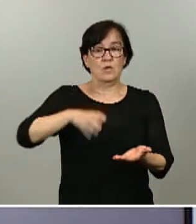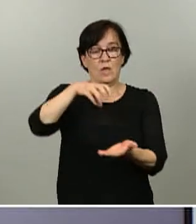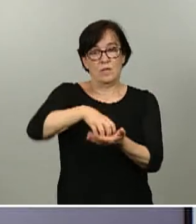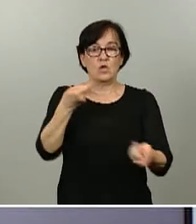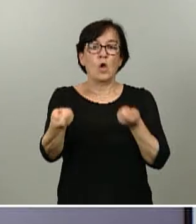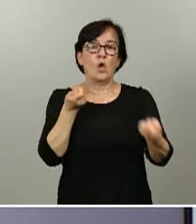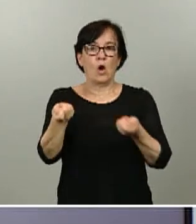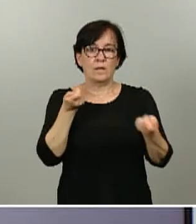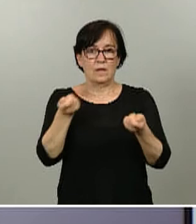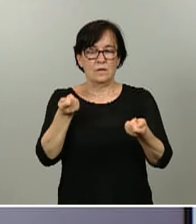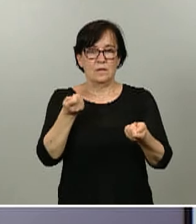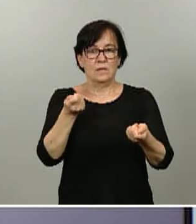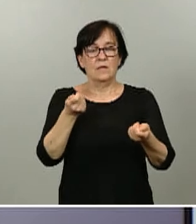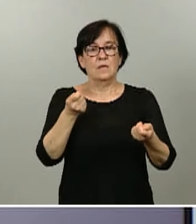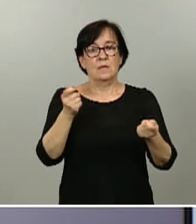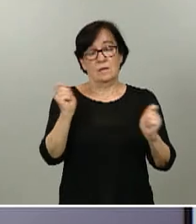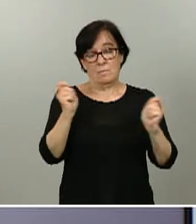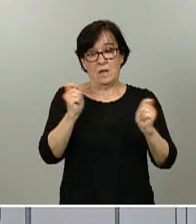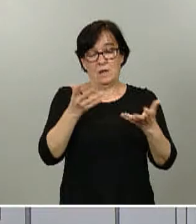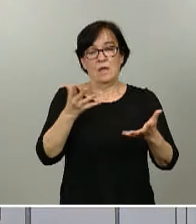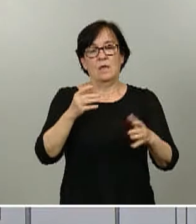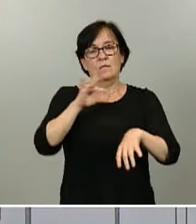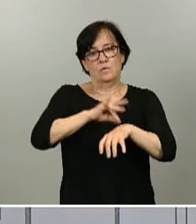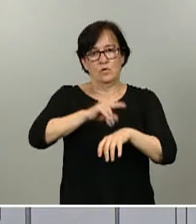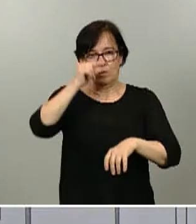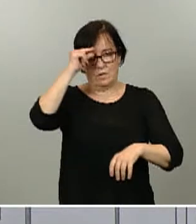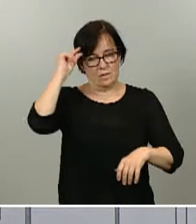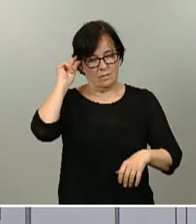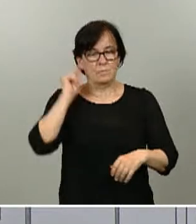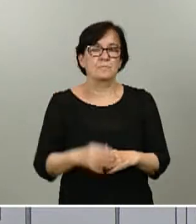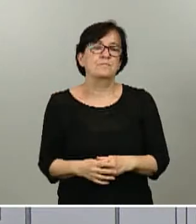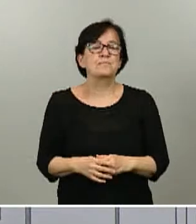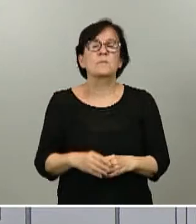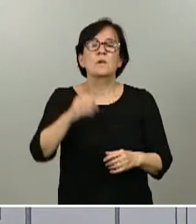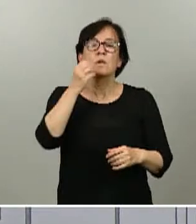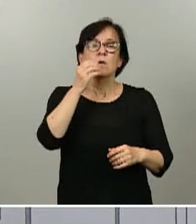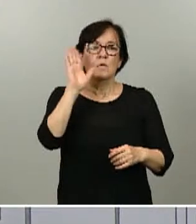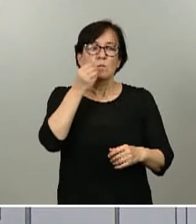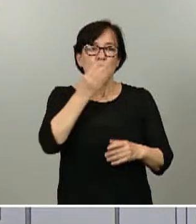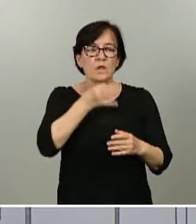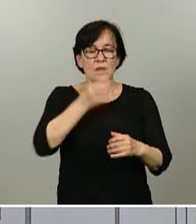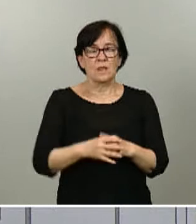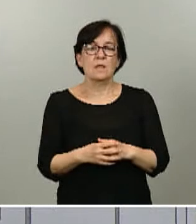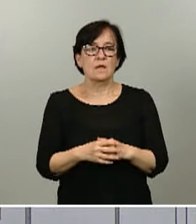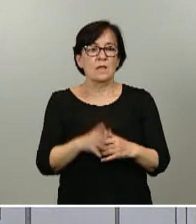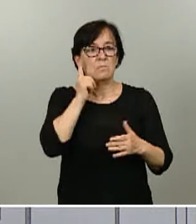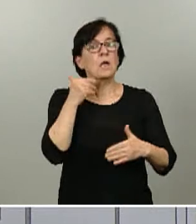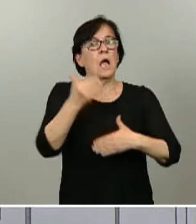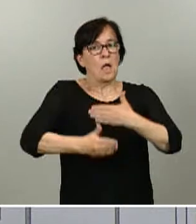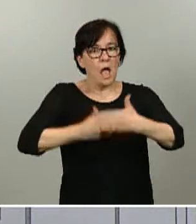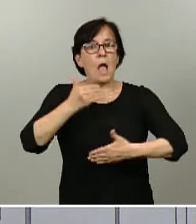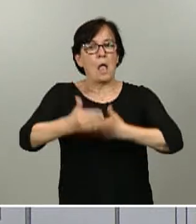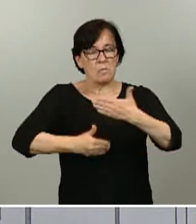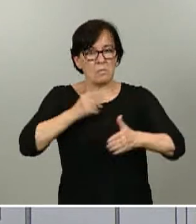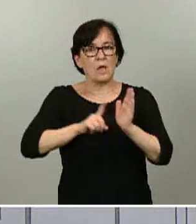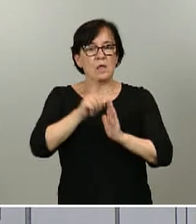de Alertas y Emergencias Sanitarias, el doctor Fernando Simón. Buenas tardes. Hola, muy buenas tardes a todos. Bueno, vamos avanzando en esta epidemia.